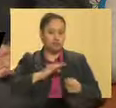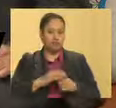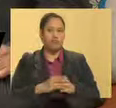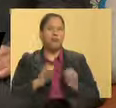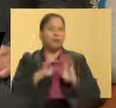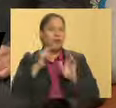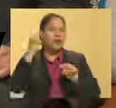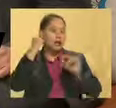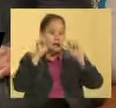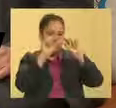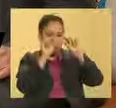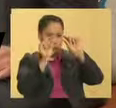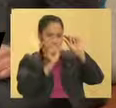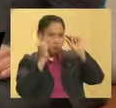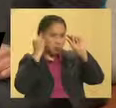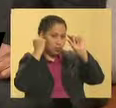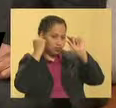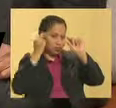conducto externo